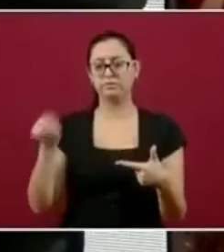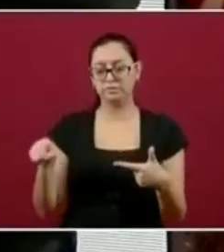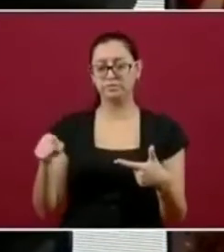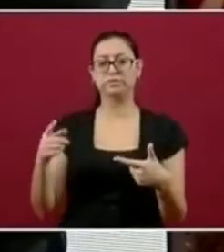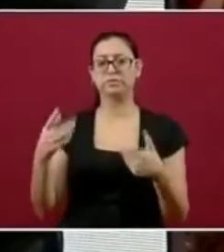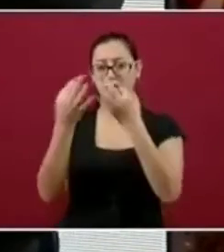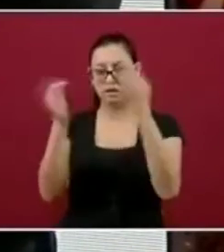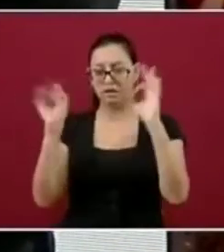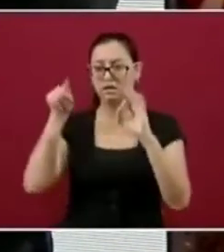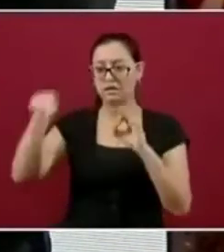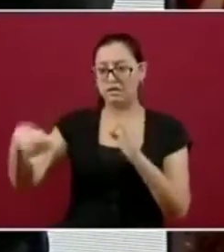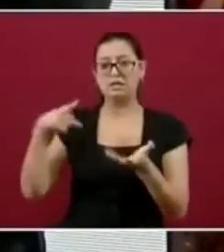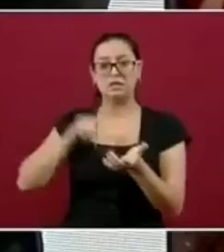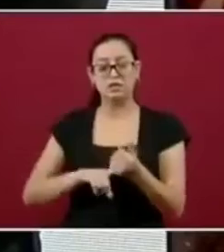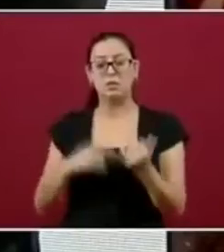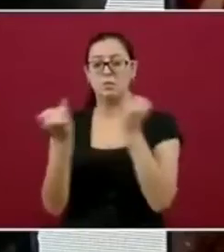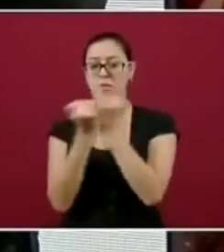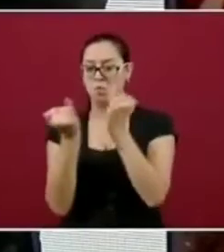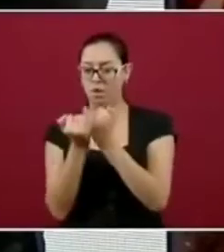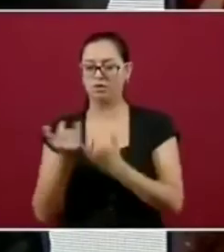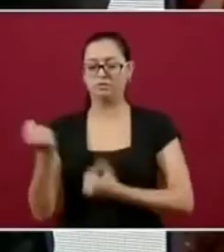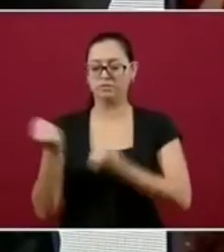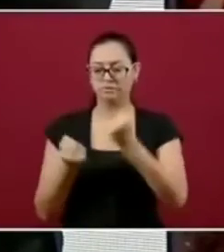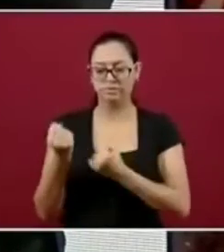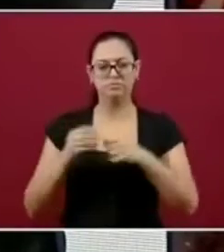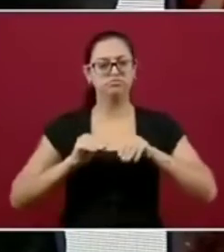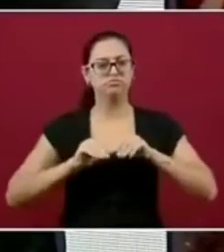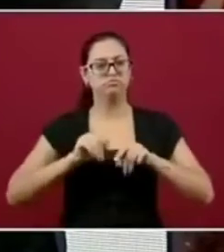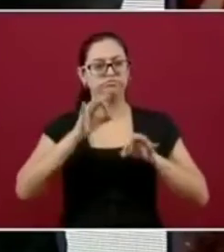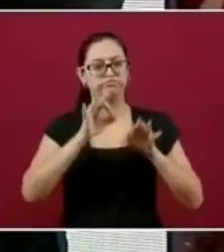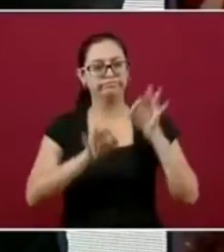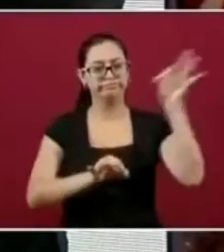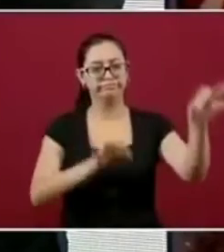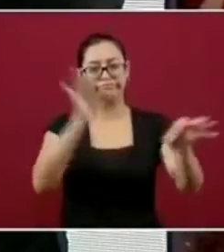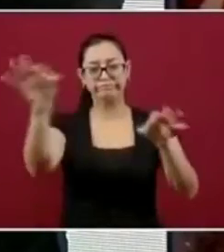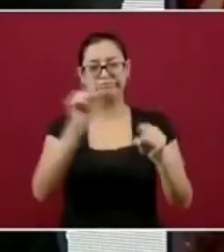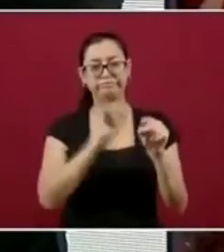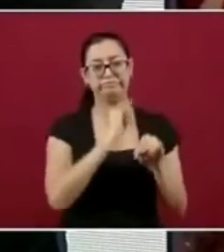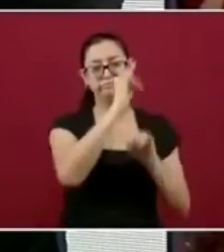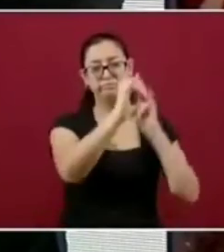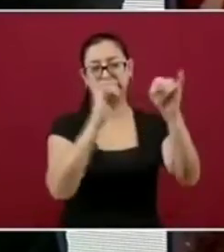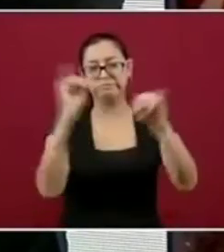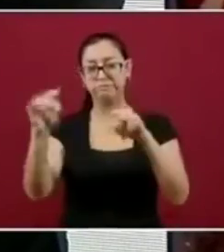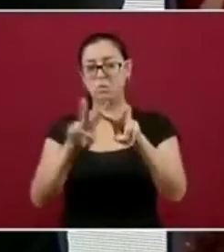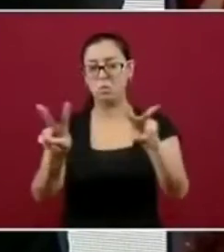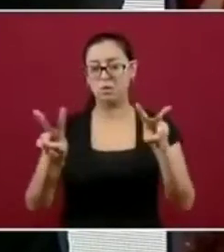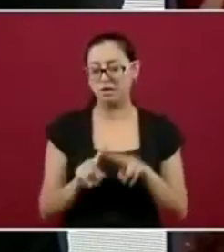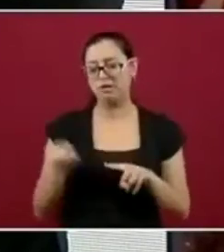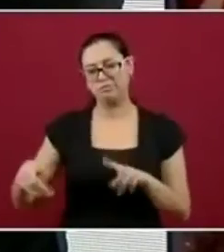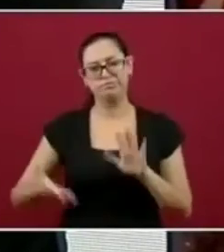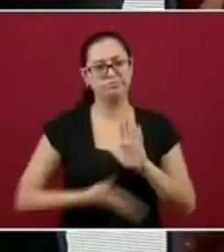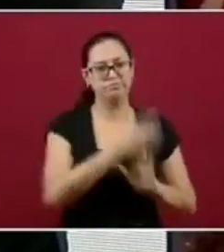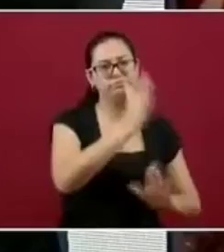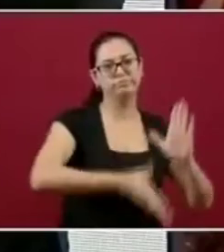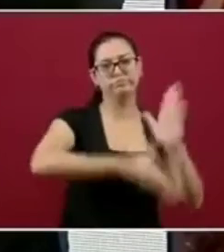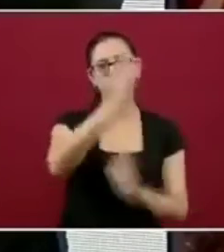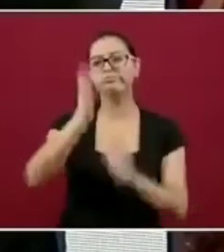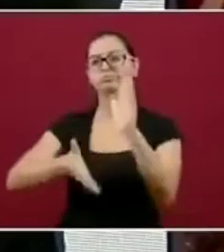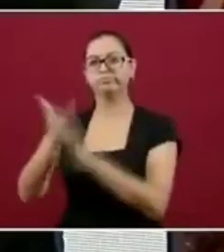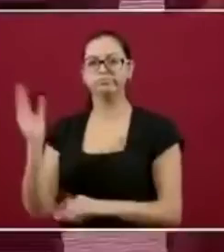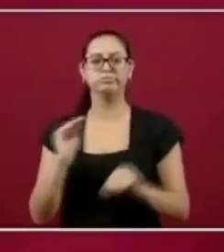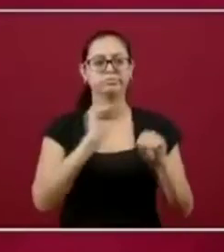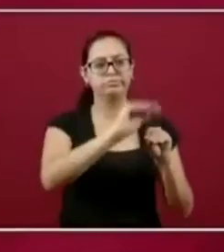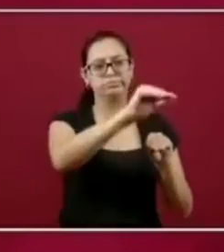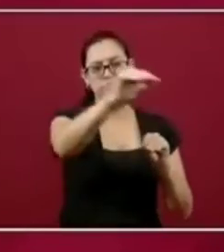móviles integrales y enfocados en las comunidades más vulnerables y en nuevos sitios. Si les vamos a ayudar para